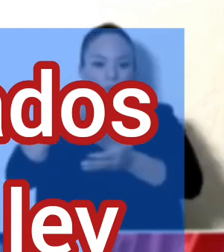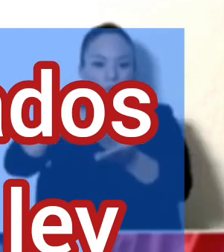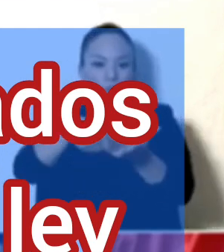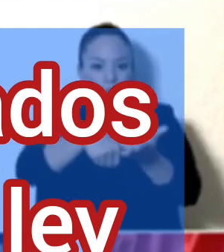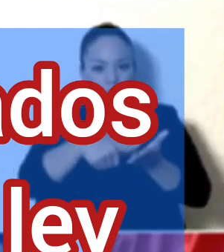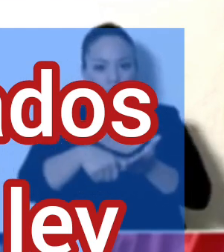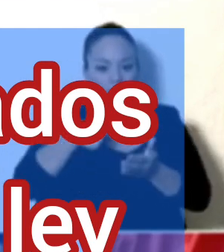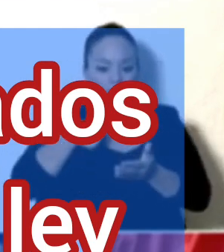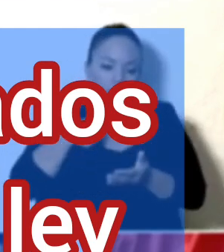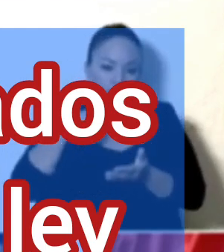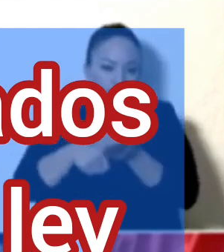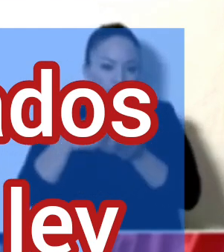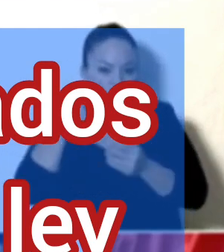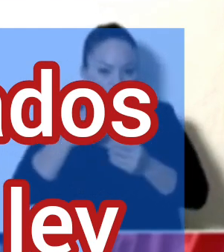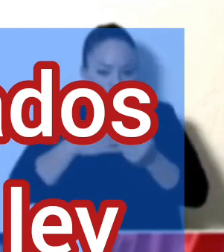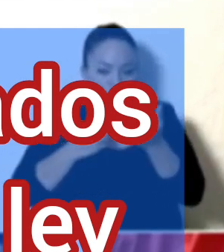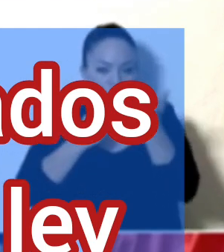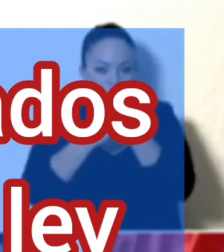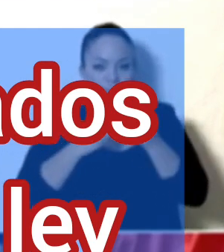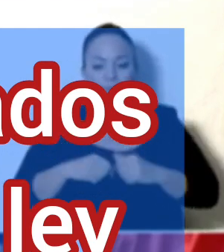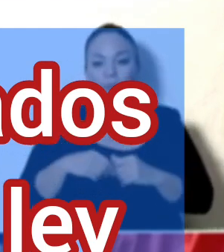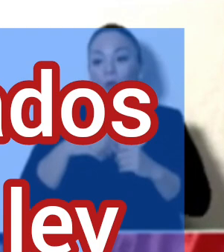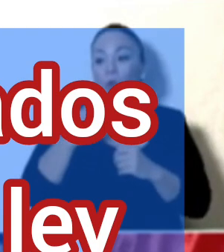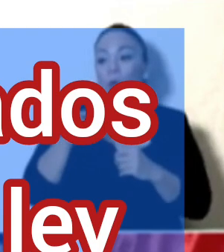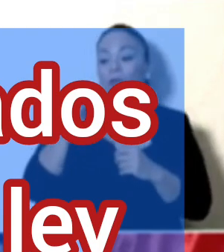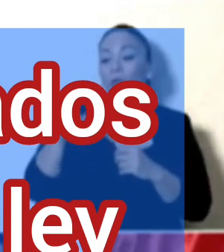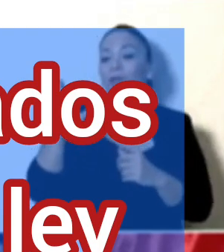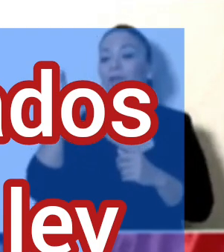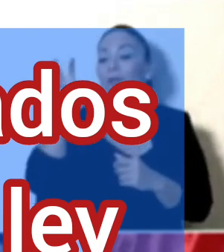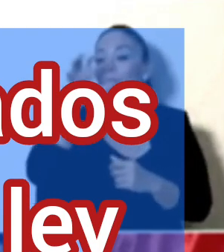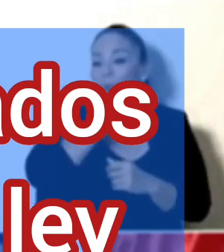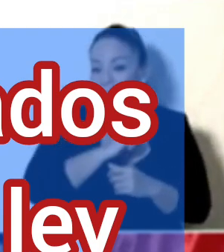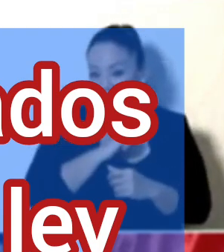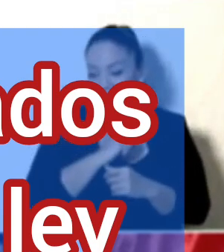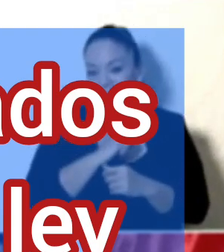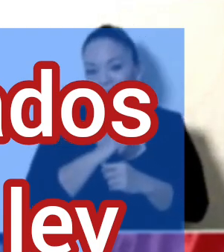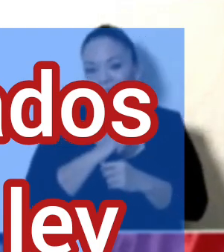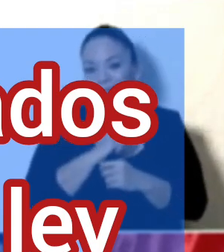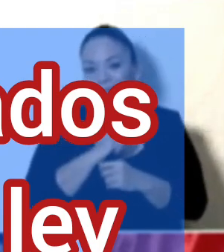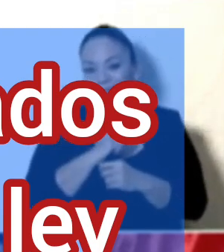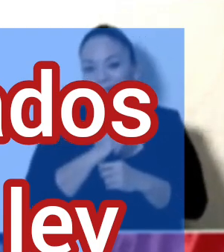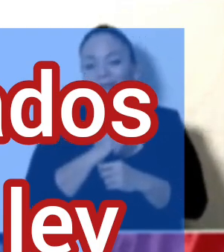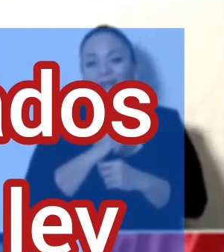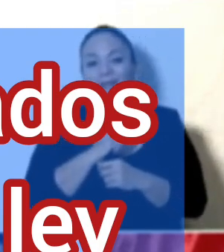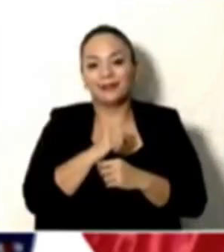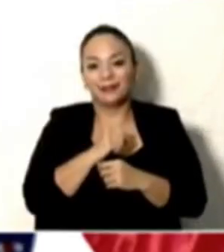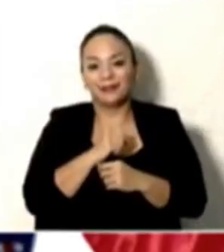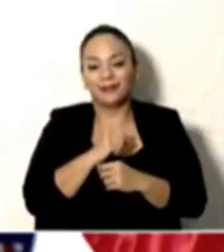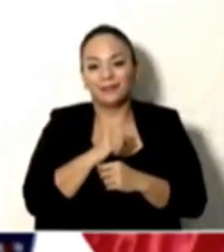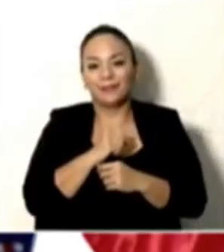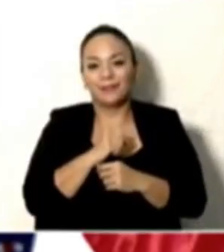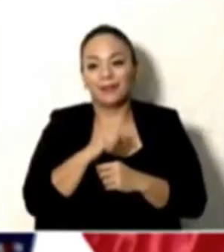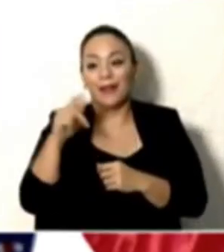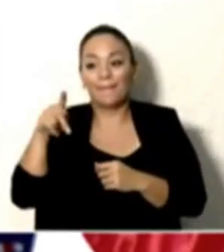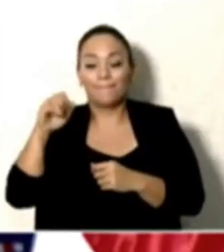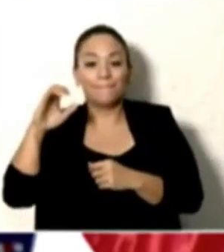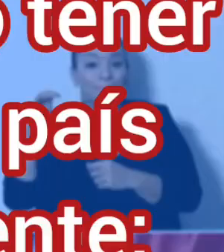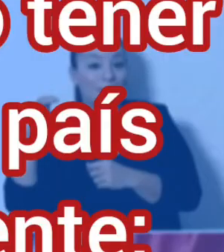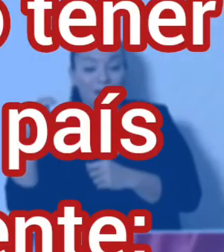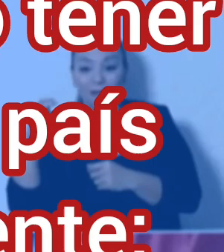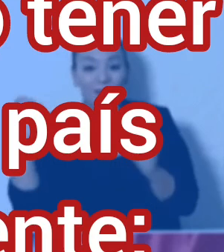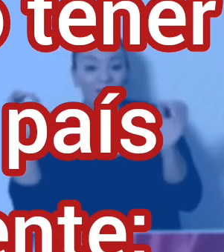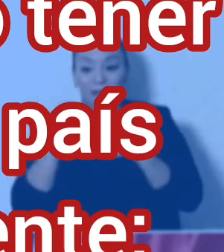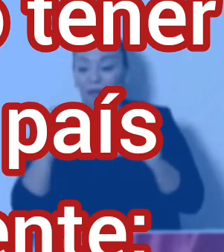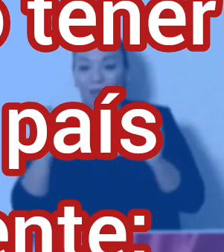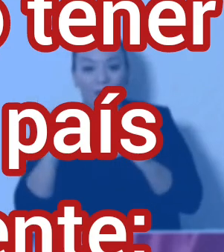y cuando él sabía que la fracción de gobierno, el del PAC, no